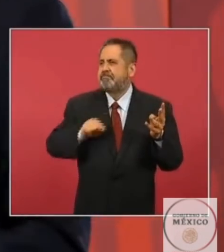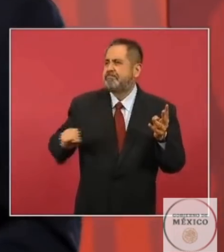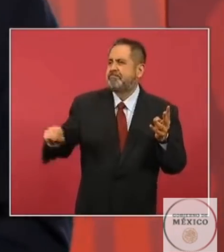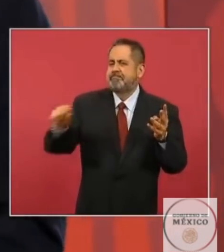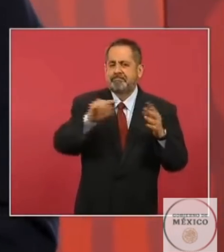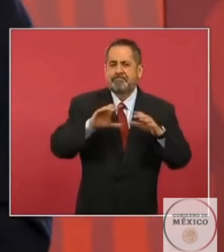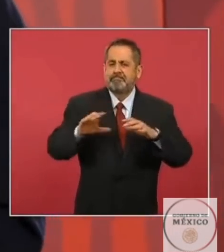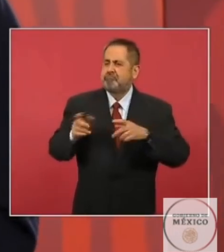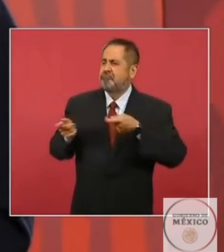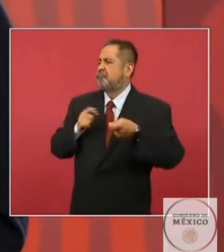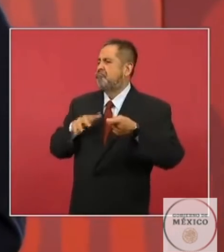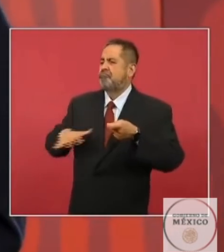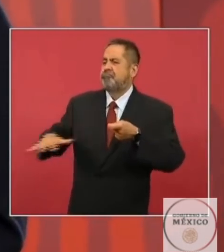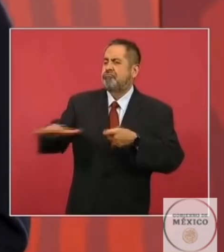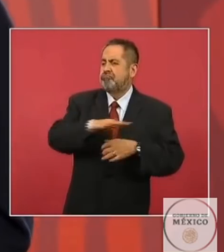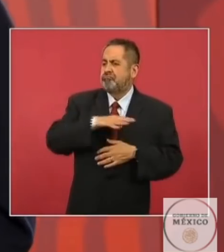de México,